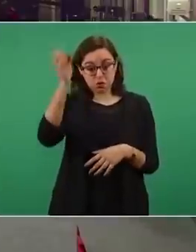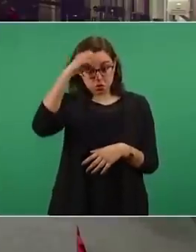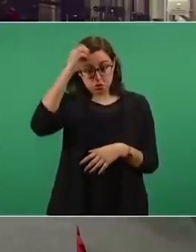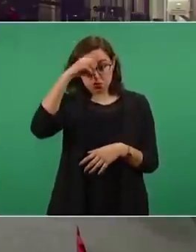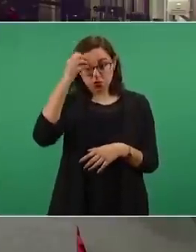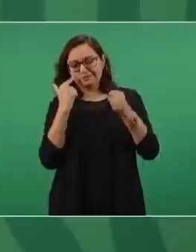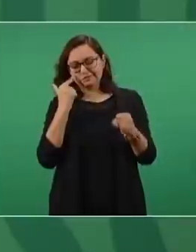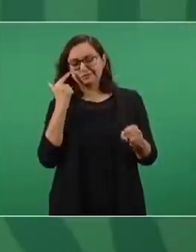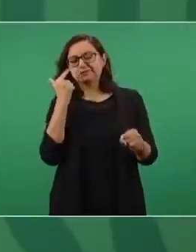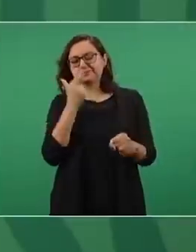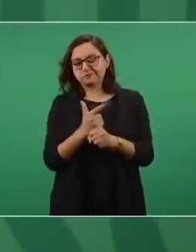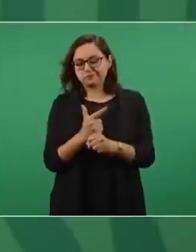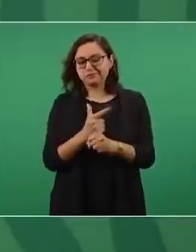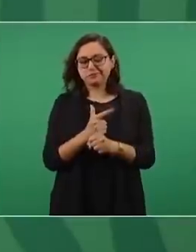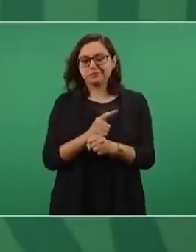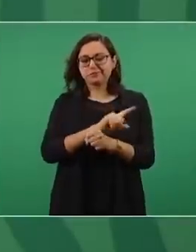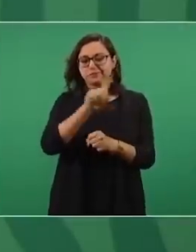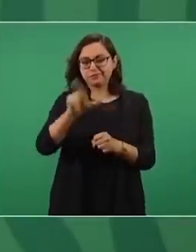del litio,